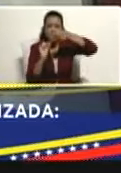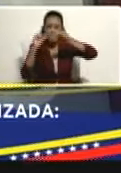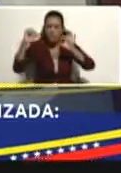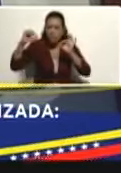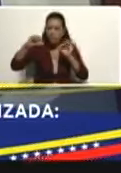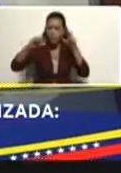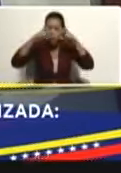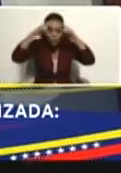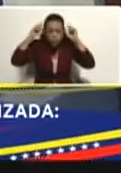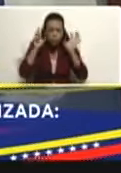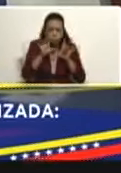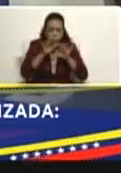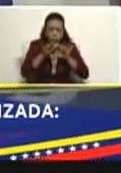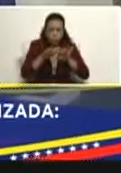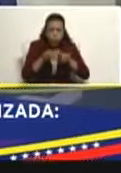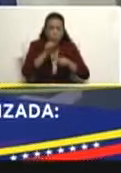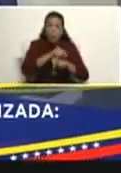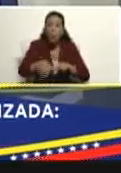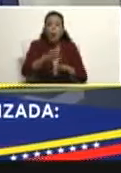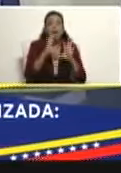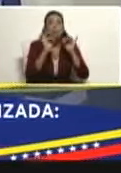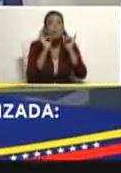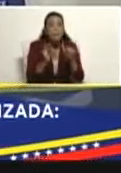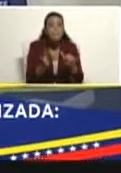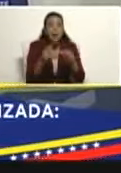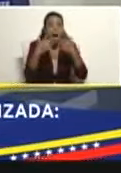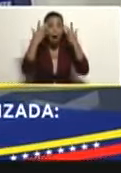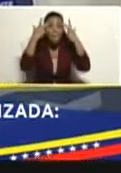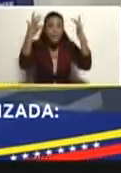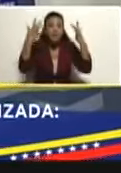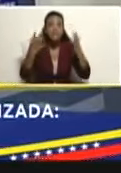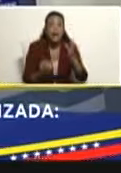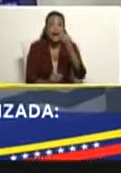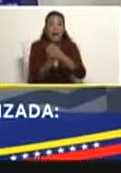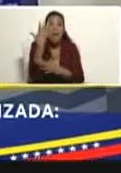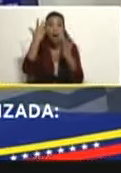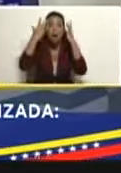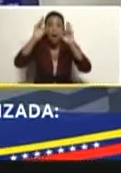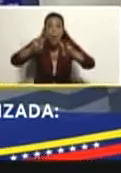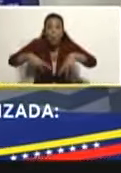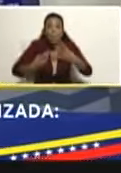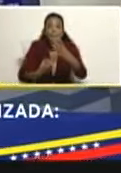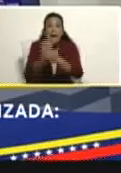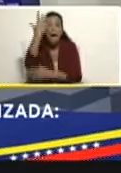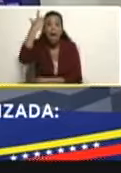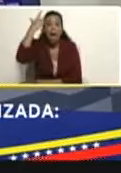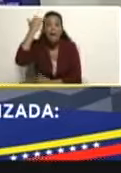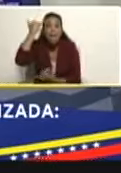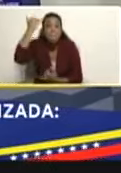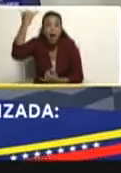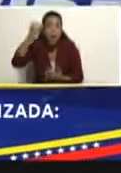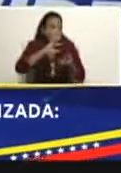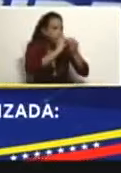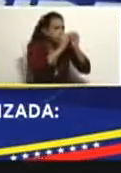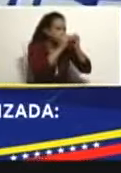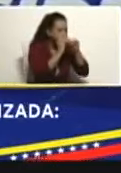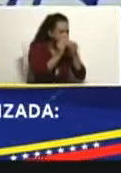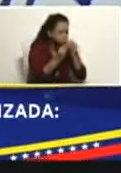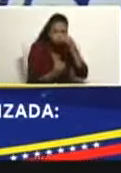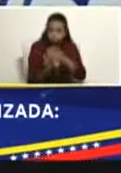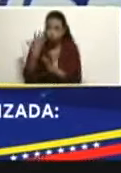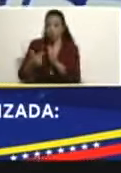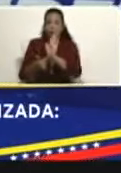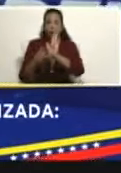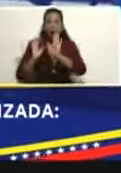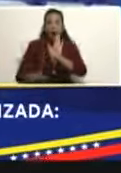metalmecánica, de computación y al mismo tiempo la capacidad ahora de creación, de inventiva, como lo hacía referencia nuestra ministra